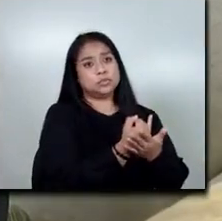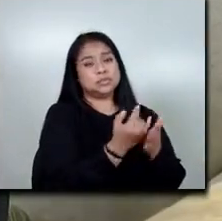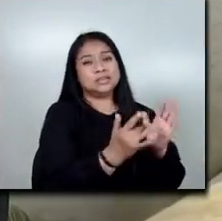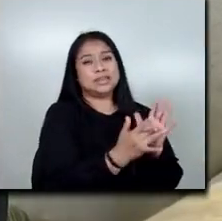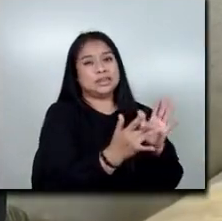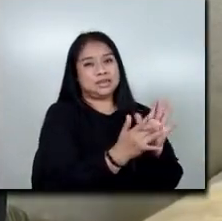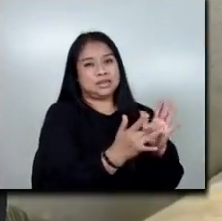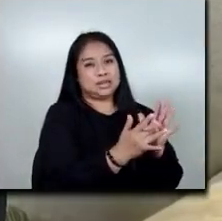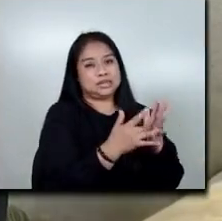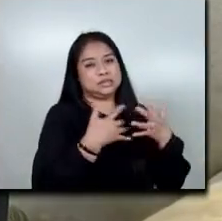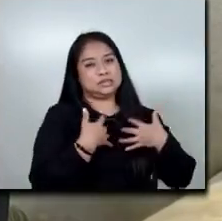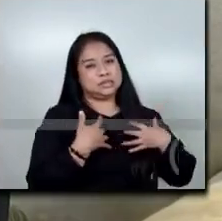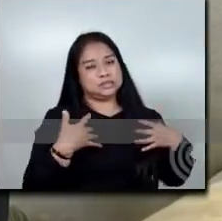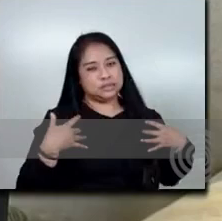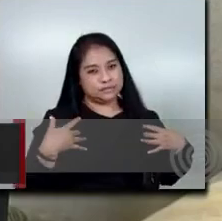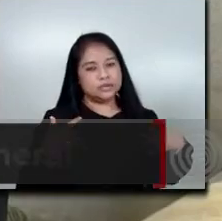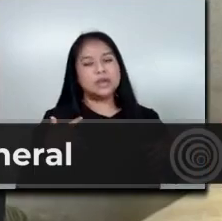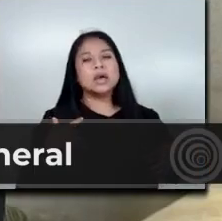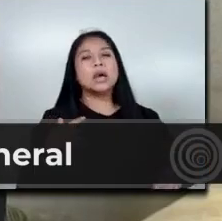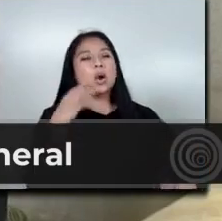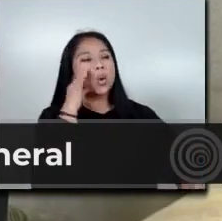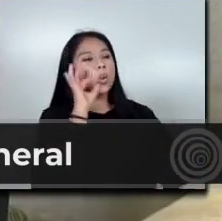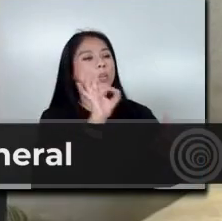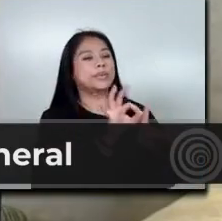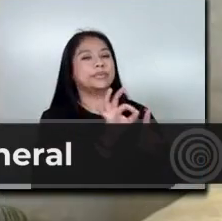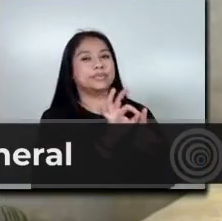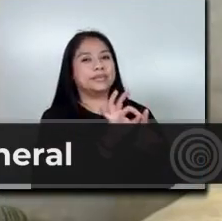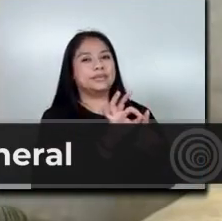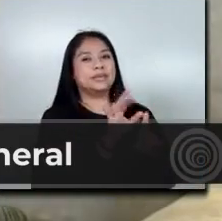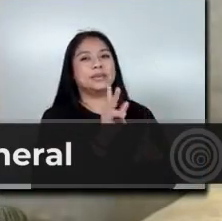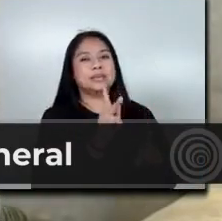técnica, científica, objetiva